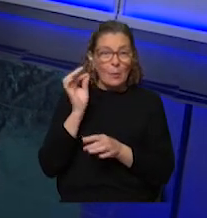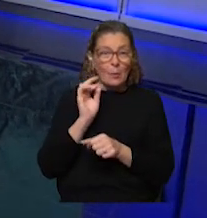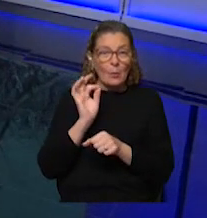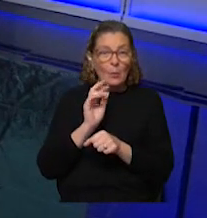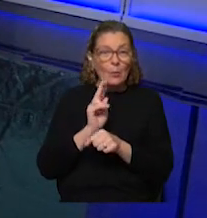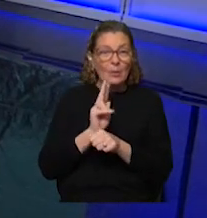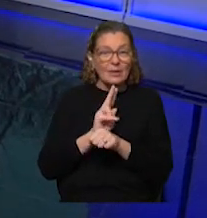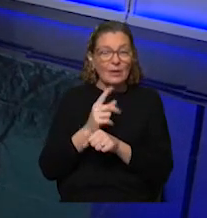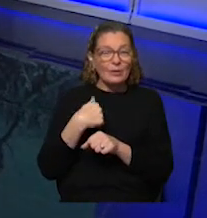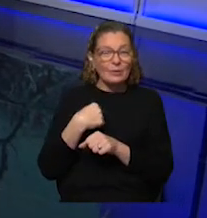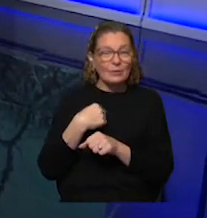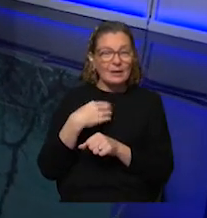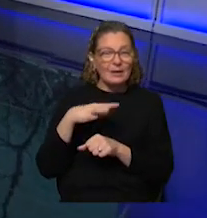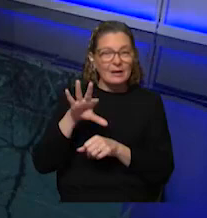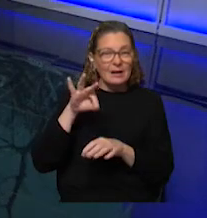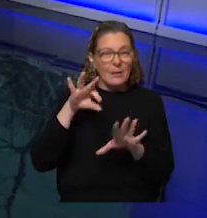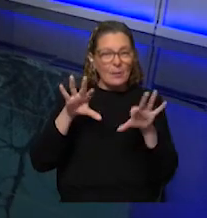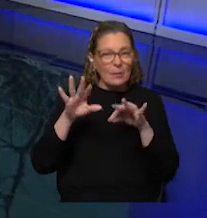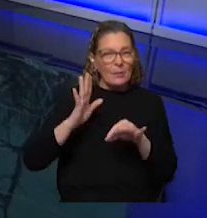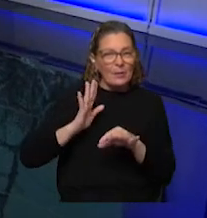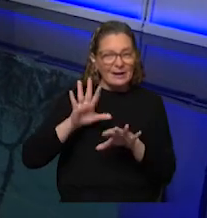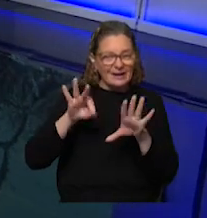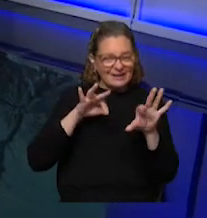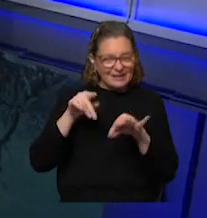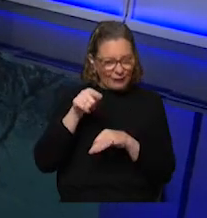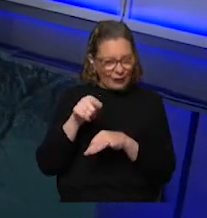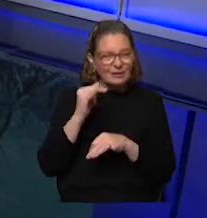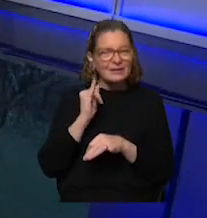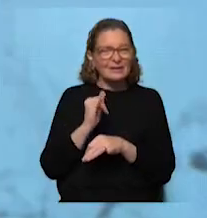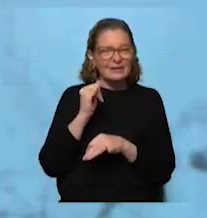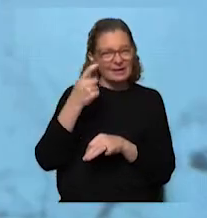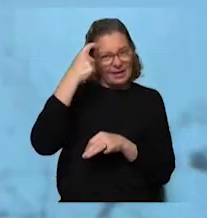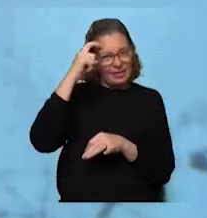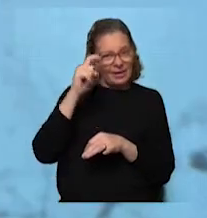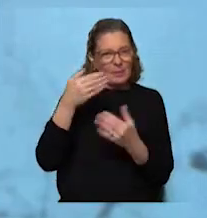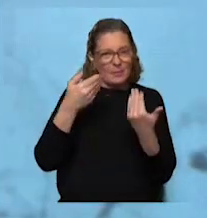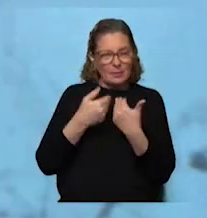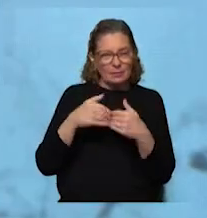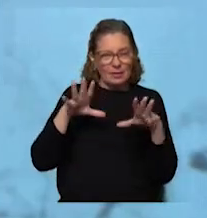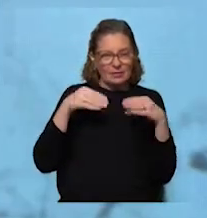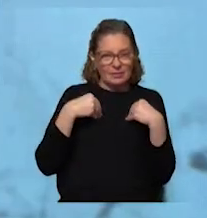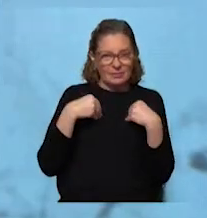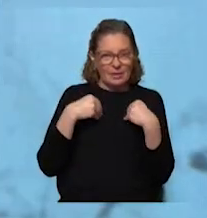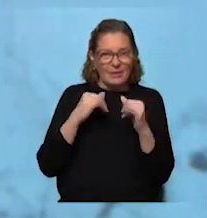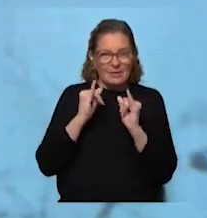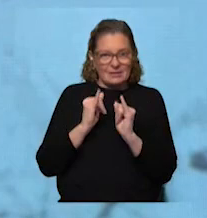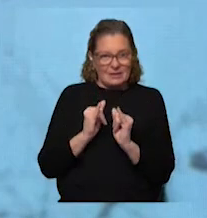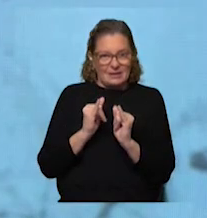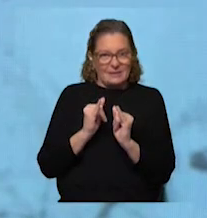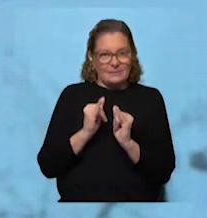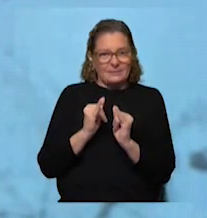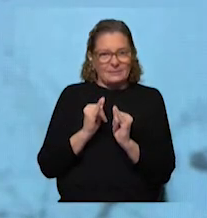lo que uno desea y las mujeres las elegiste vos Eso sí O sea enseguida que me tiraron esa idea me dijeron Me preguntaron si aceptaba yo dije que por supuesto que sí